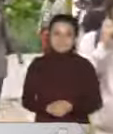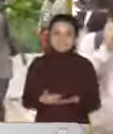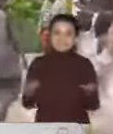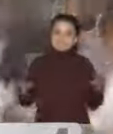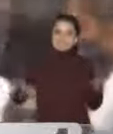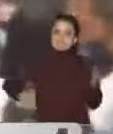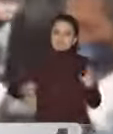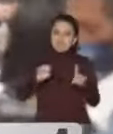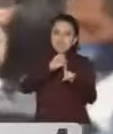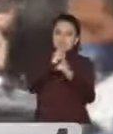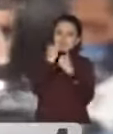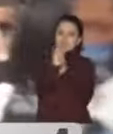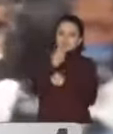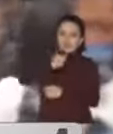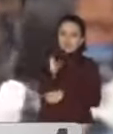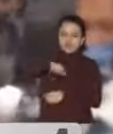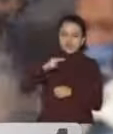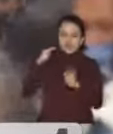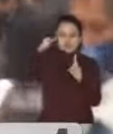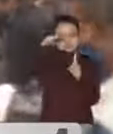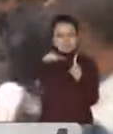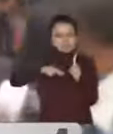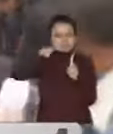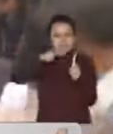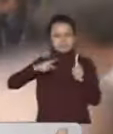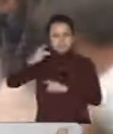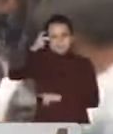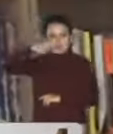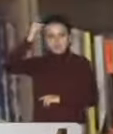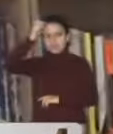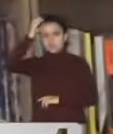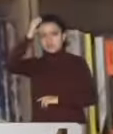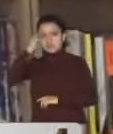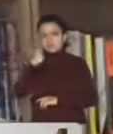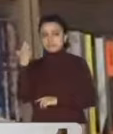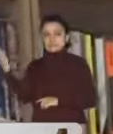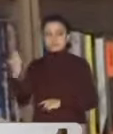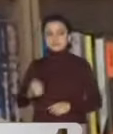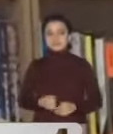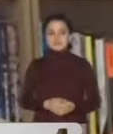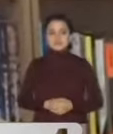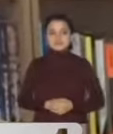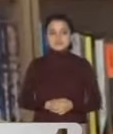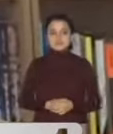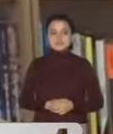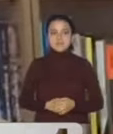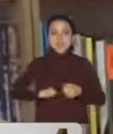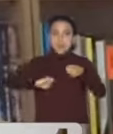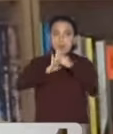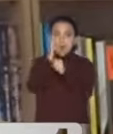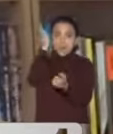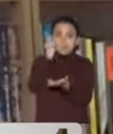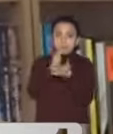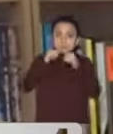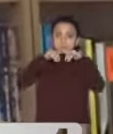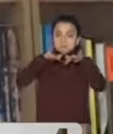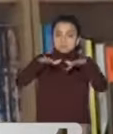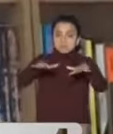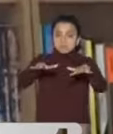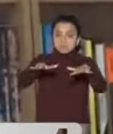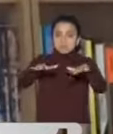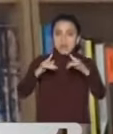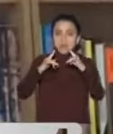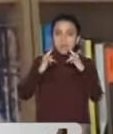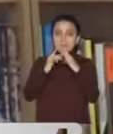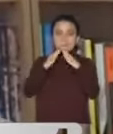pandemia dejó un reto grande, aprender nuevamente a relacionarnos. Ha hecho que, de alguna manera, la gente sea